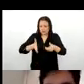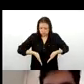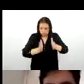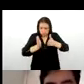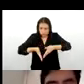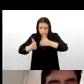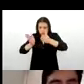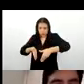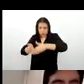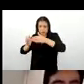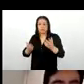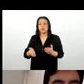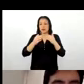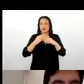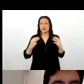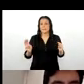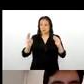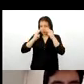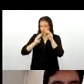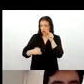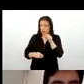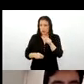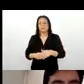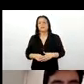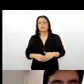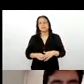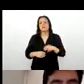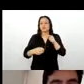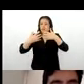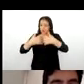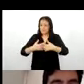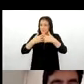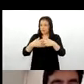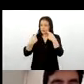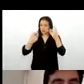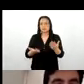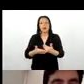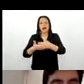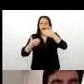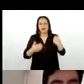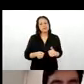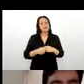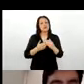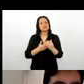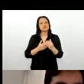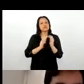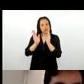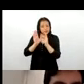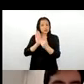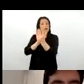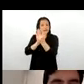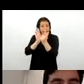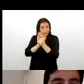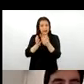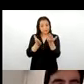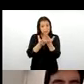del Santuario, ¿no? de las cuales estas empresas han pasado por un proceso de formalización, así como en las